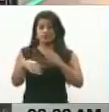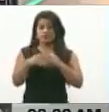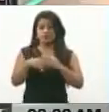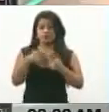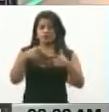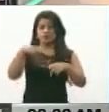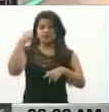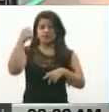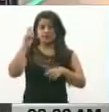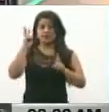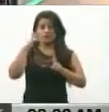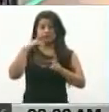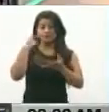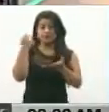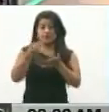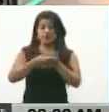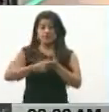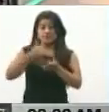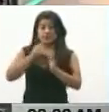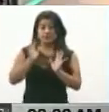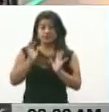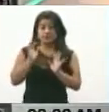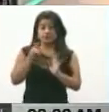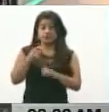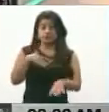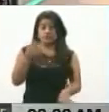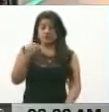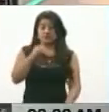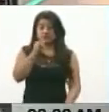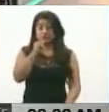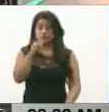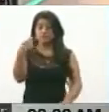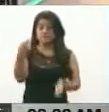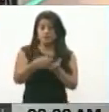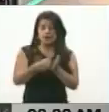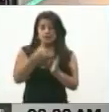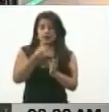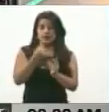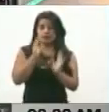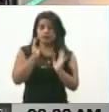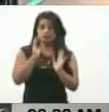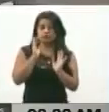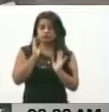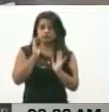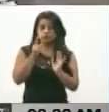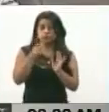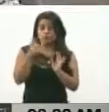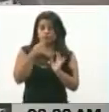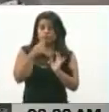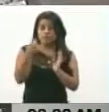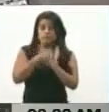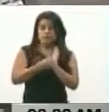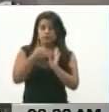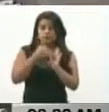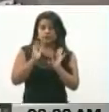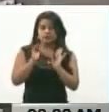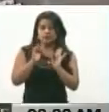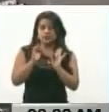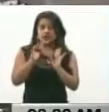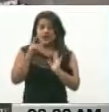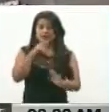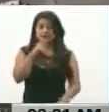segmento, se pagan. ¿Quieres más información? Paga más dinero. Y es un lujo el tener